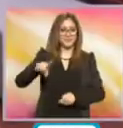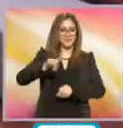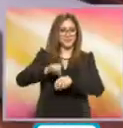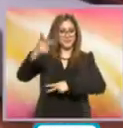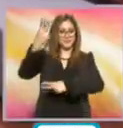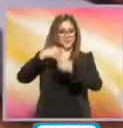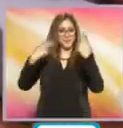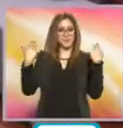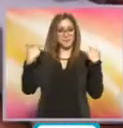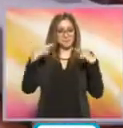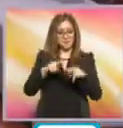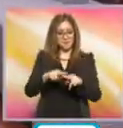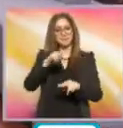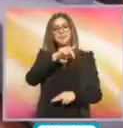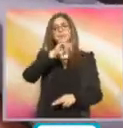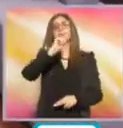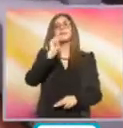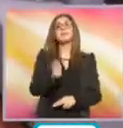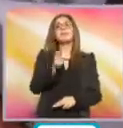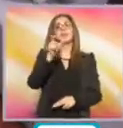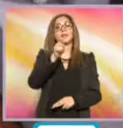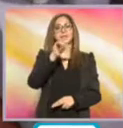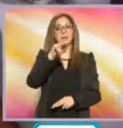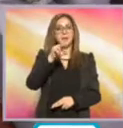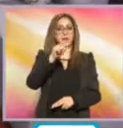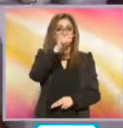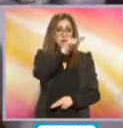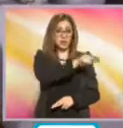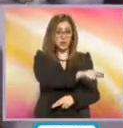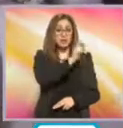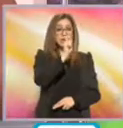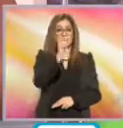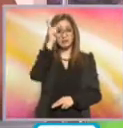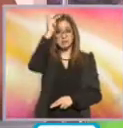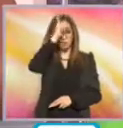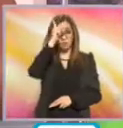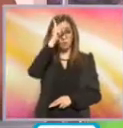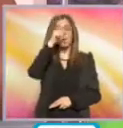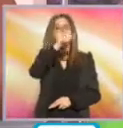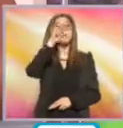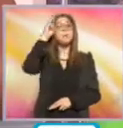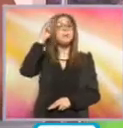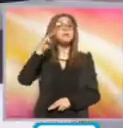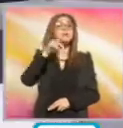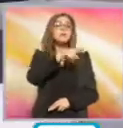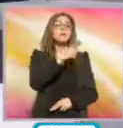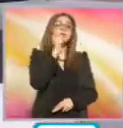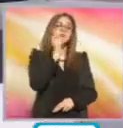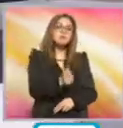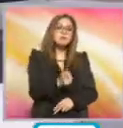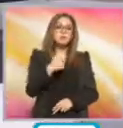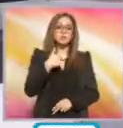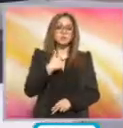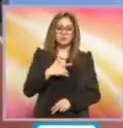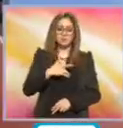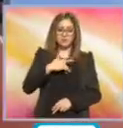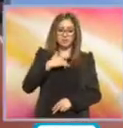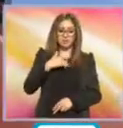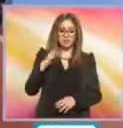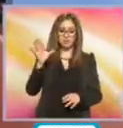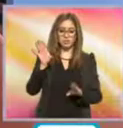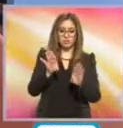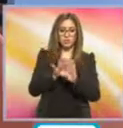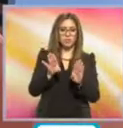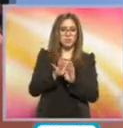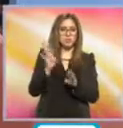la maestra Jimena Franco Bontempo. Ella es psicóloga, Enrique, para hablarnos de este síndrome que nos hace sentir quemados de alguna u